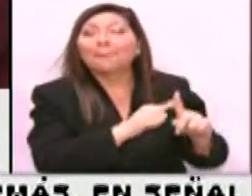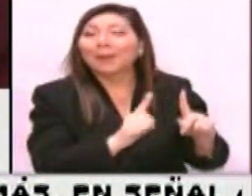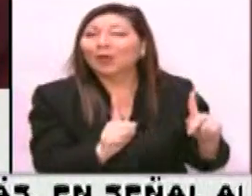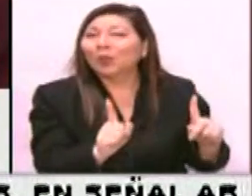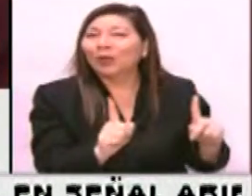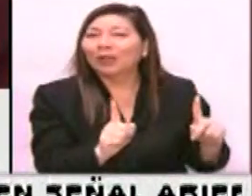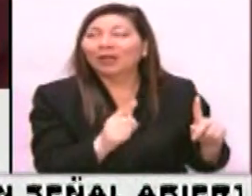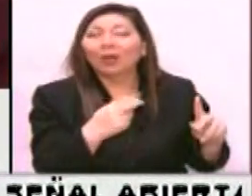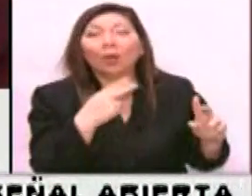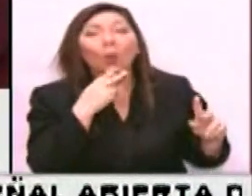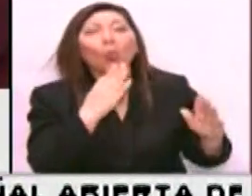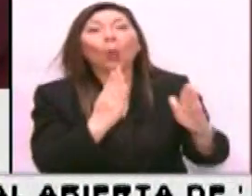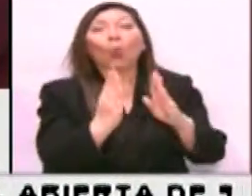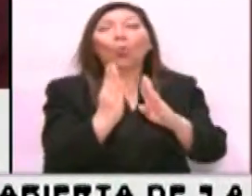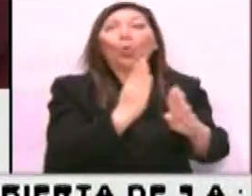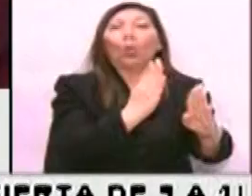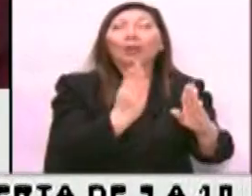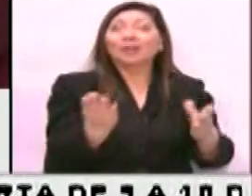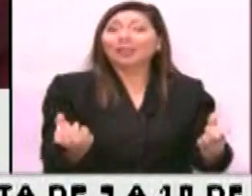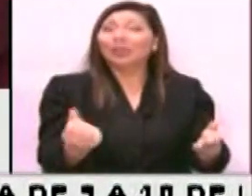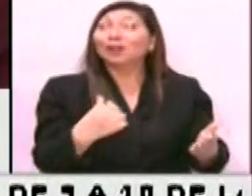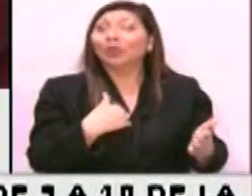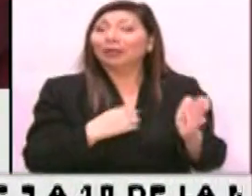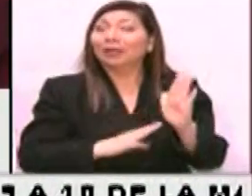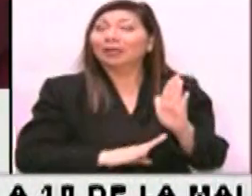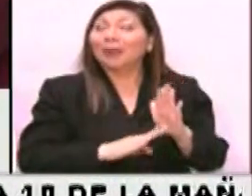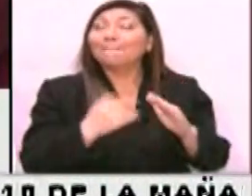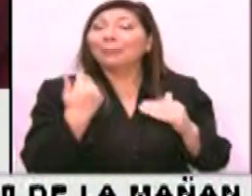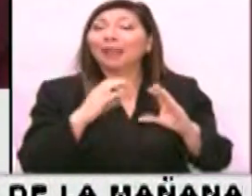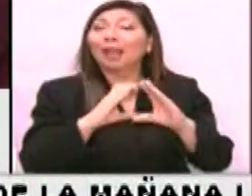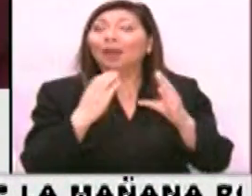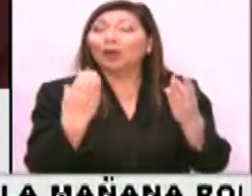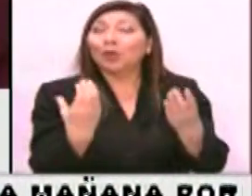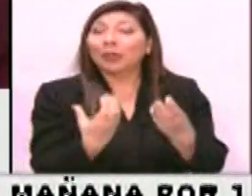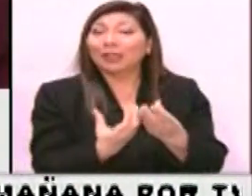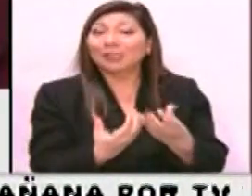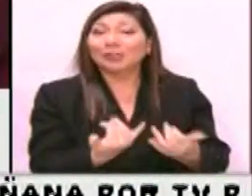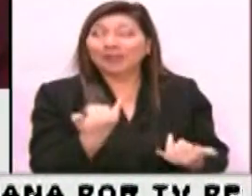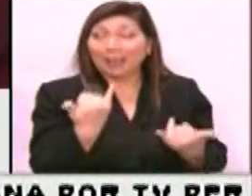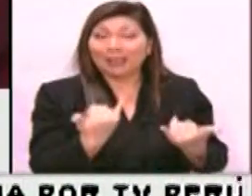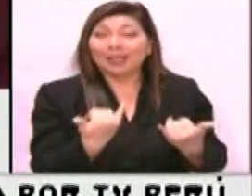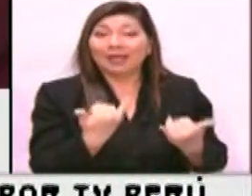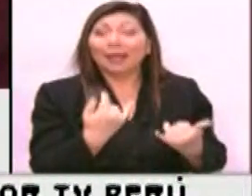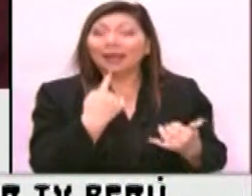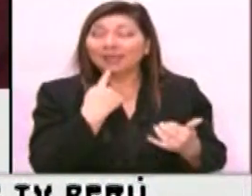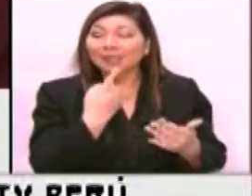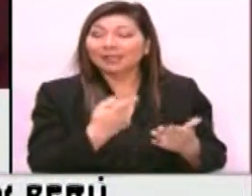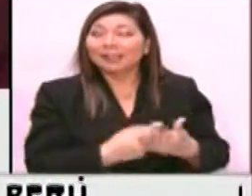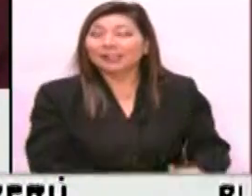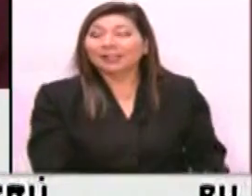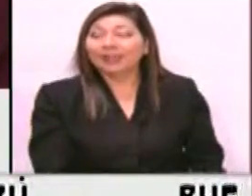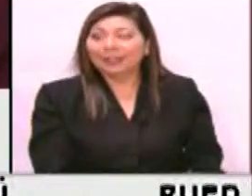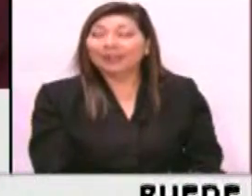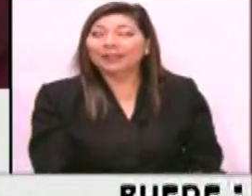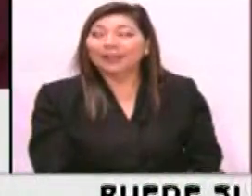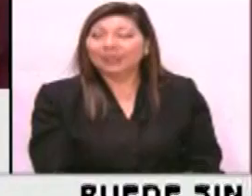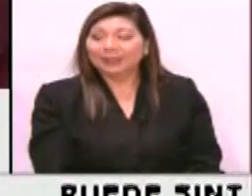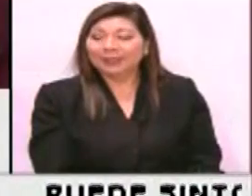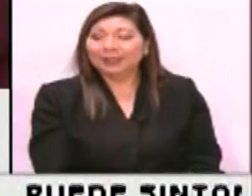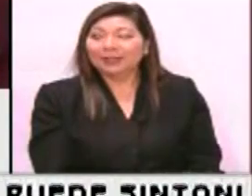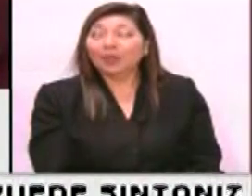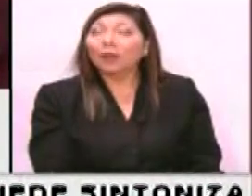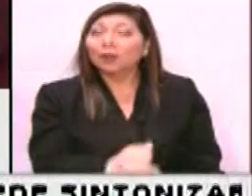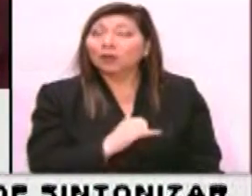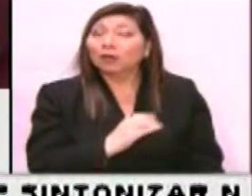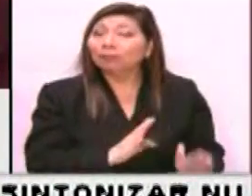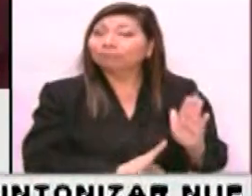nunca seremos notables. Y yo lo que aspiro para el Congreso de mi República es que ustedes sean notables. Yo